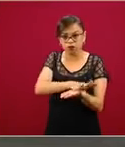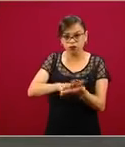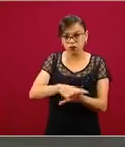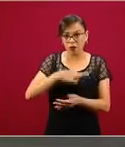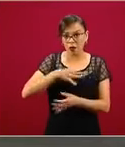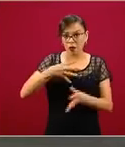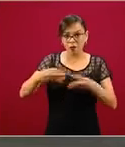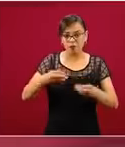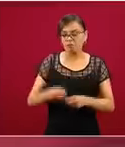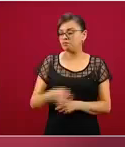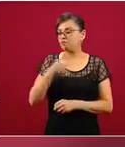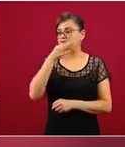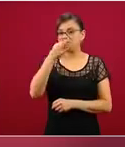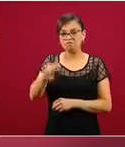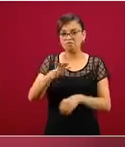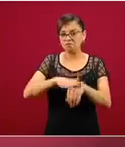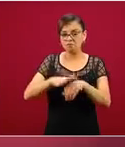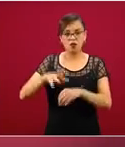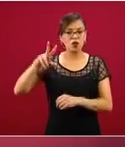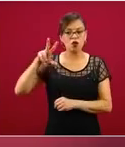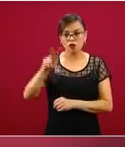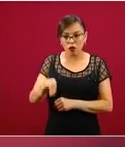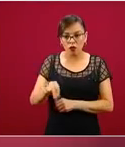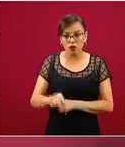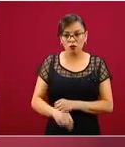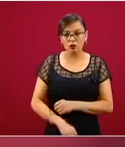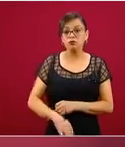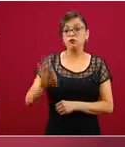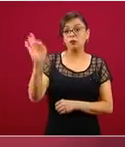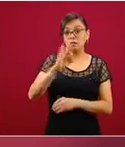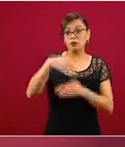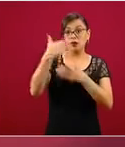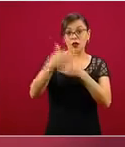¿Hay riesgo de reemergencia? Sí.